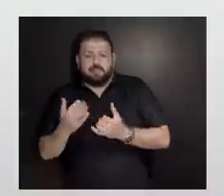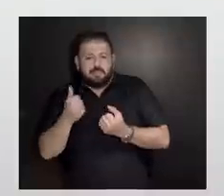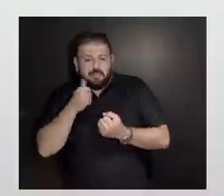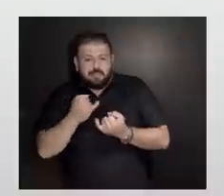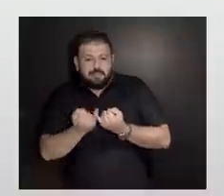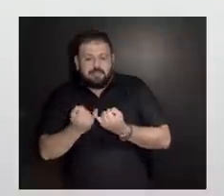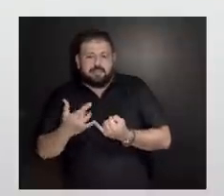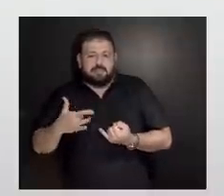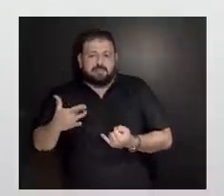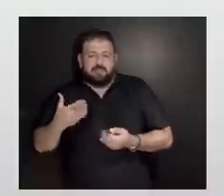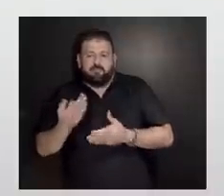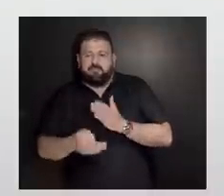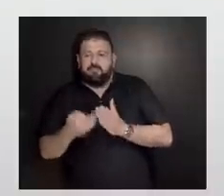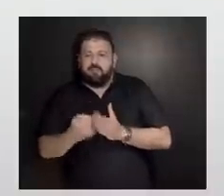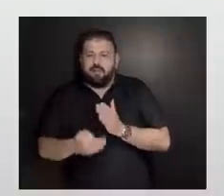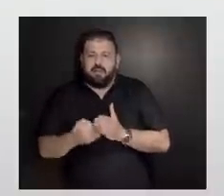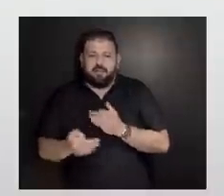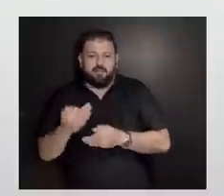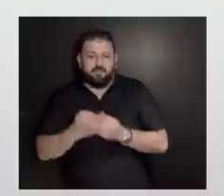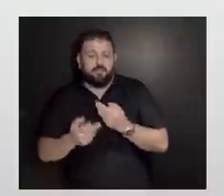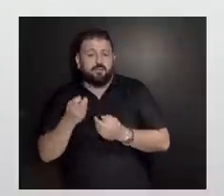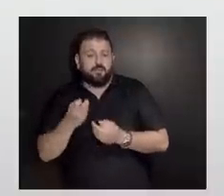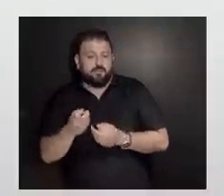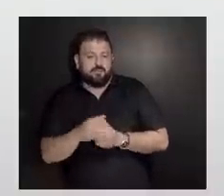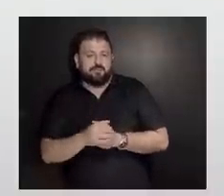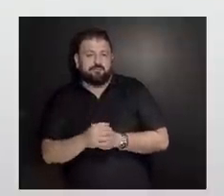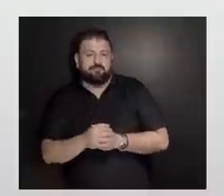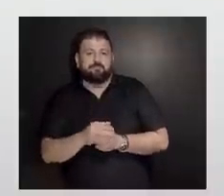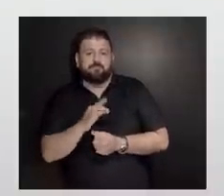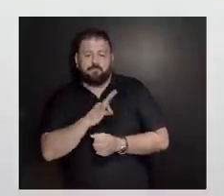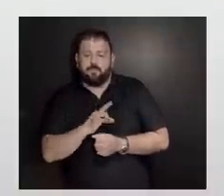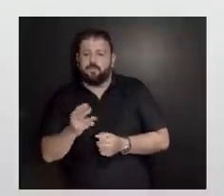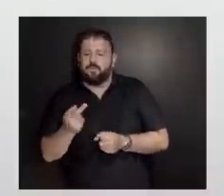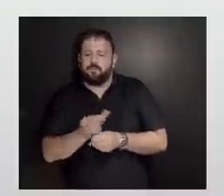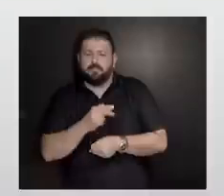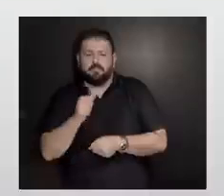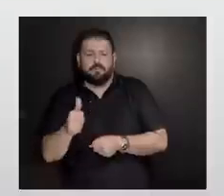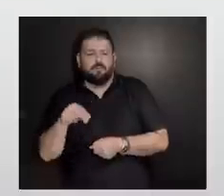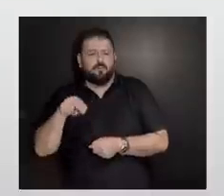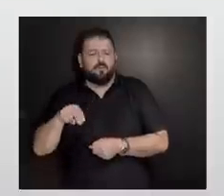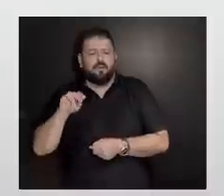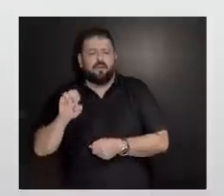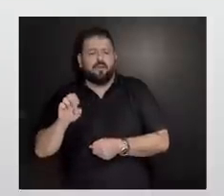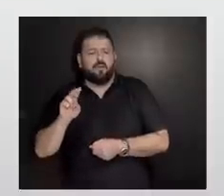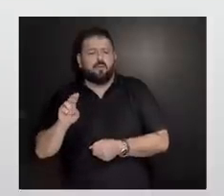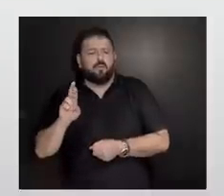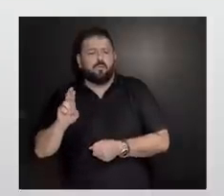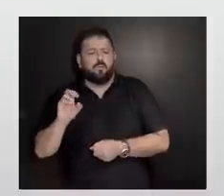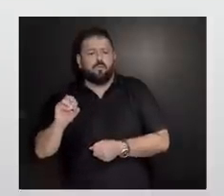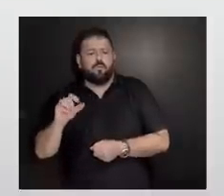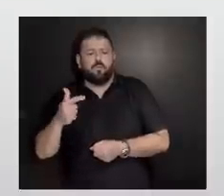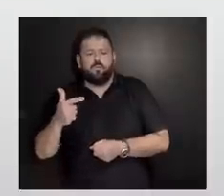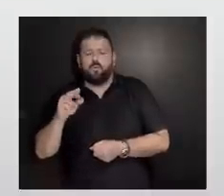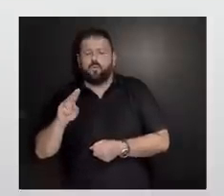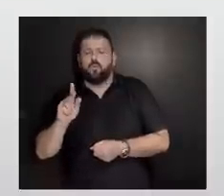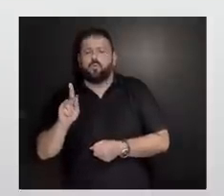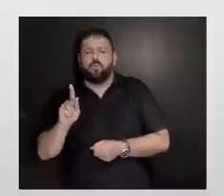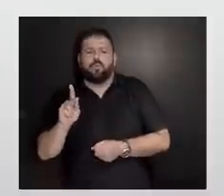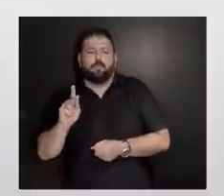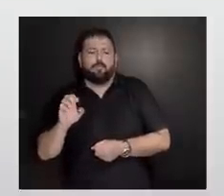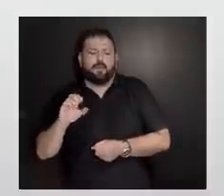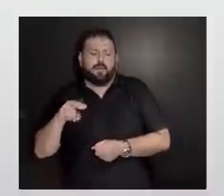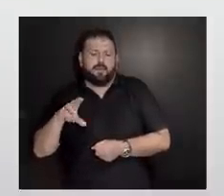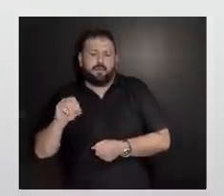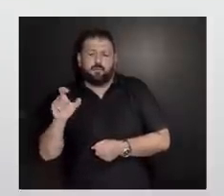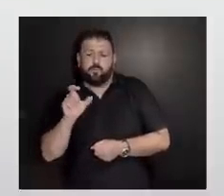la adrenalina. Y puede haber como neuroglucopénicos. En este caso se refiere como a cuando nuestro cerebro no